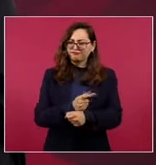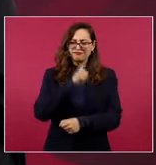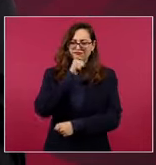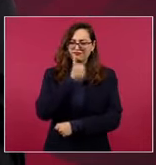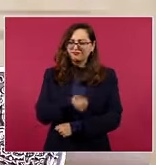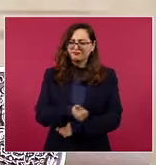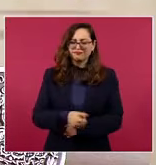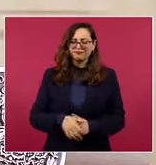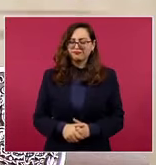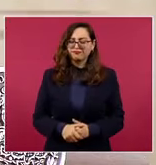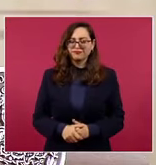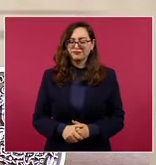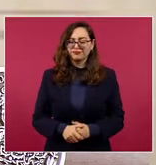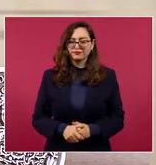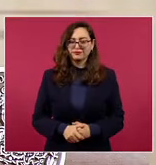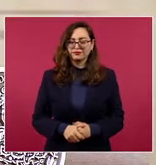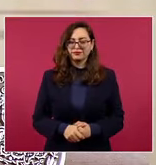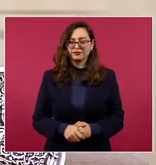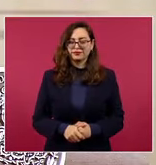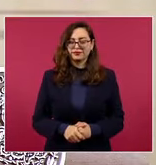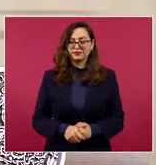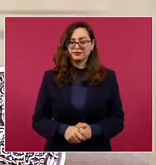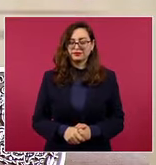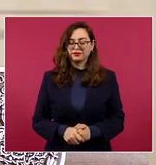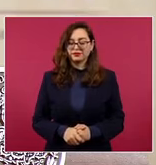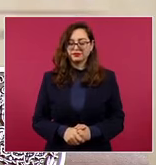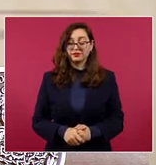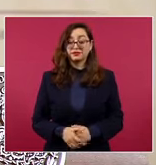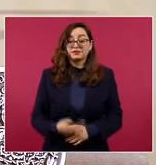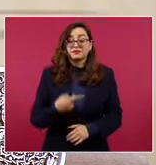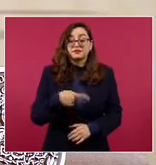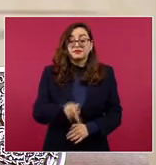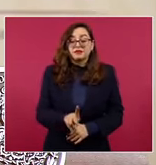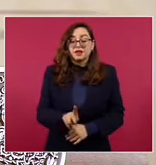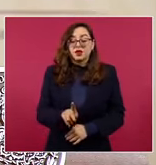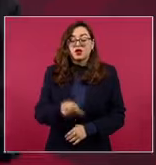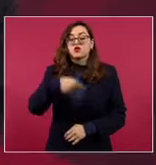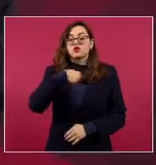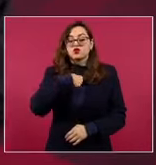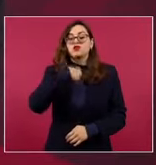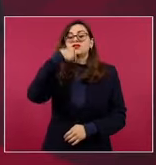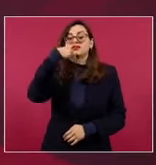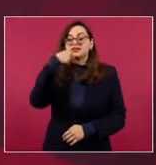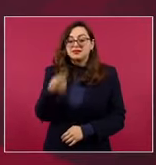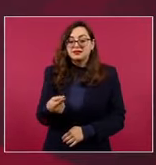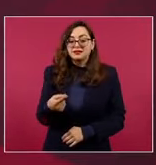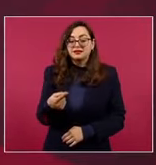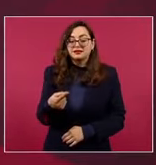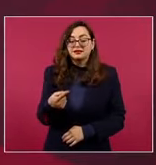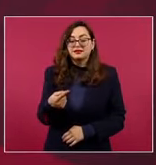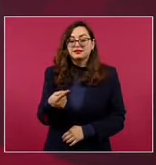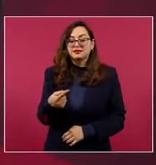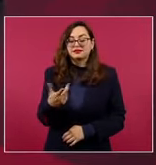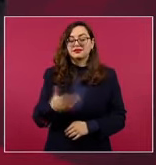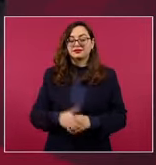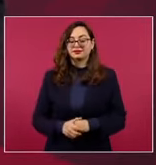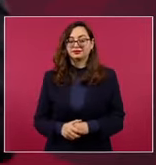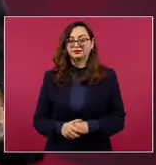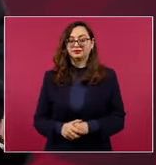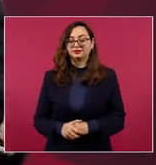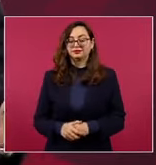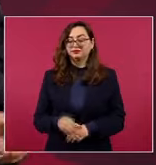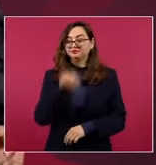¿Sí? O sea, pero a lo que voy es que el que acusa de